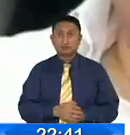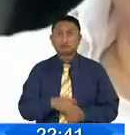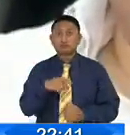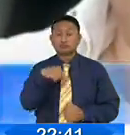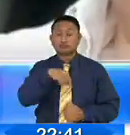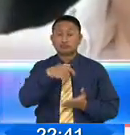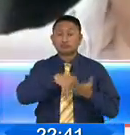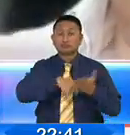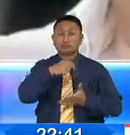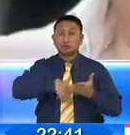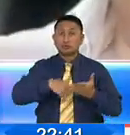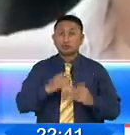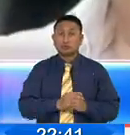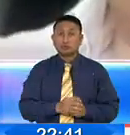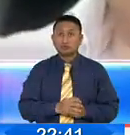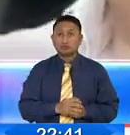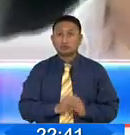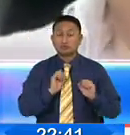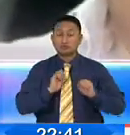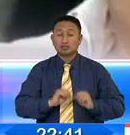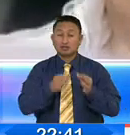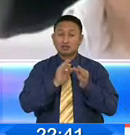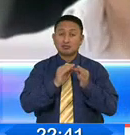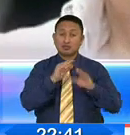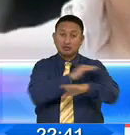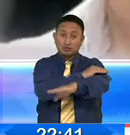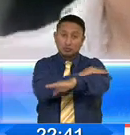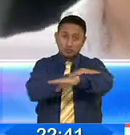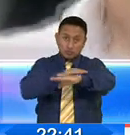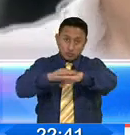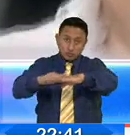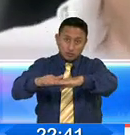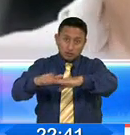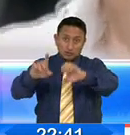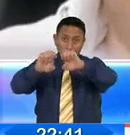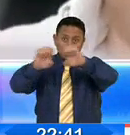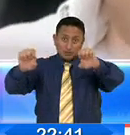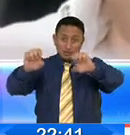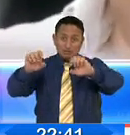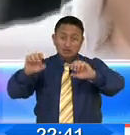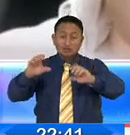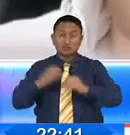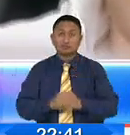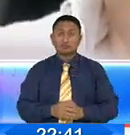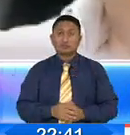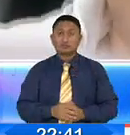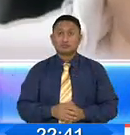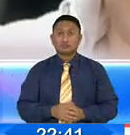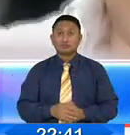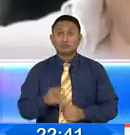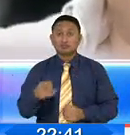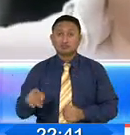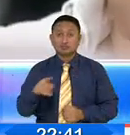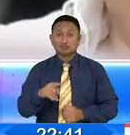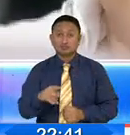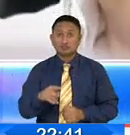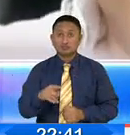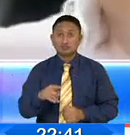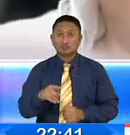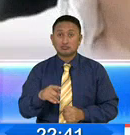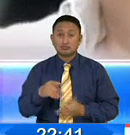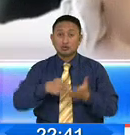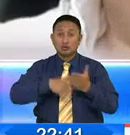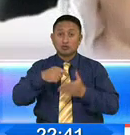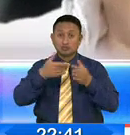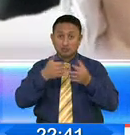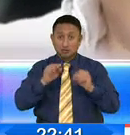de la repavimentación con el consorcio Cuerpo de Ingenieros de Construcción se terminó por un cuarto, por lo tanto, la primera